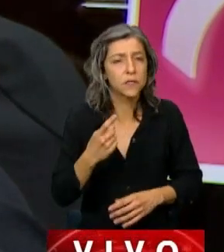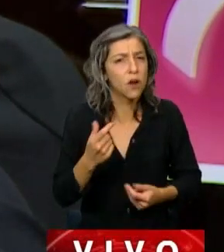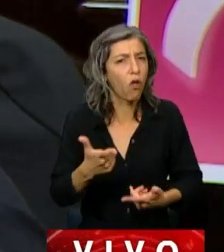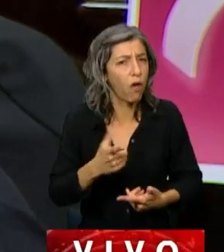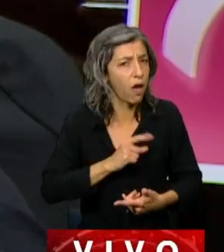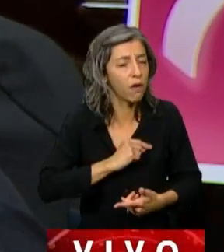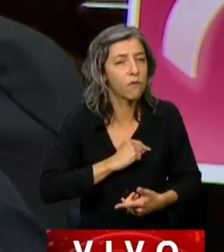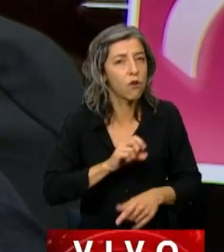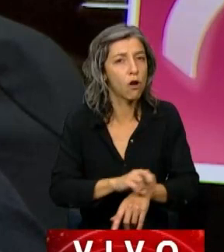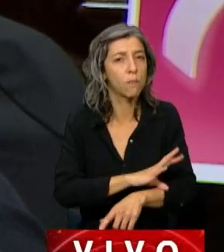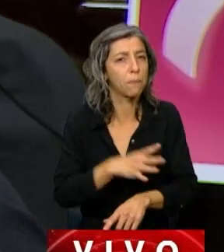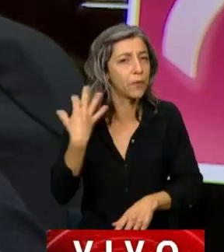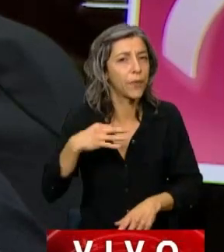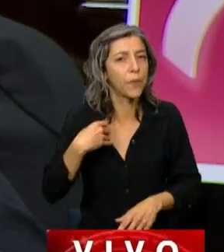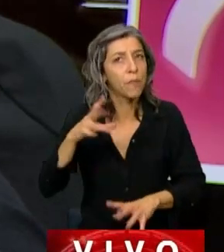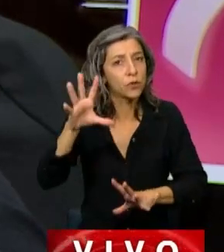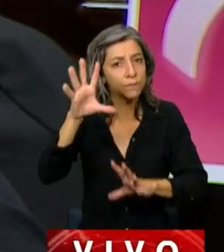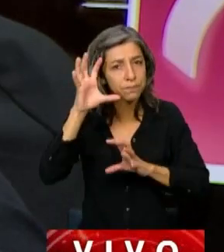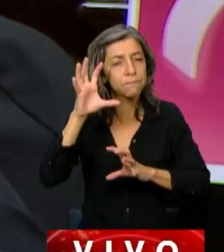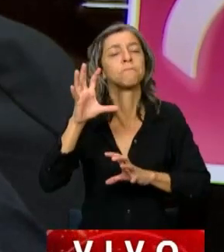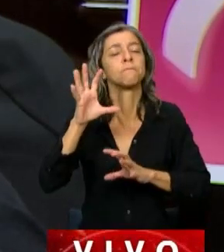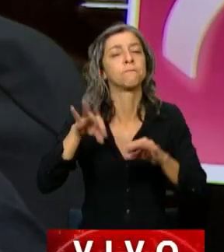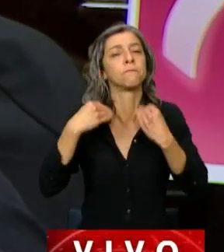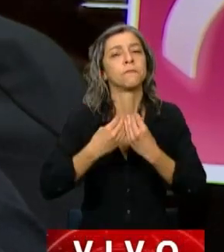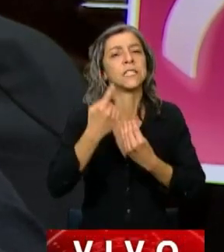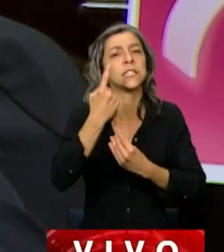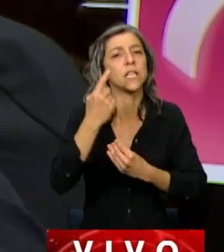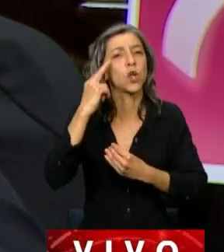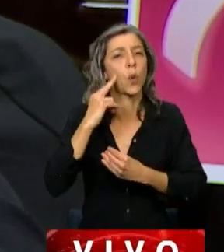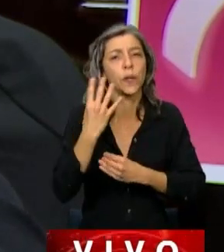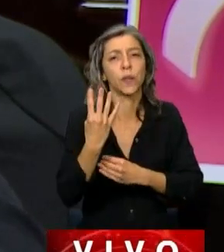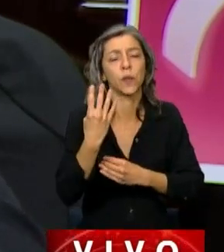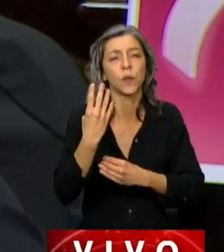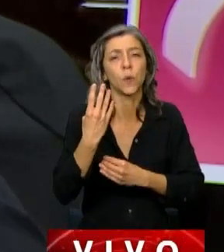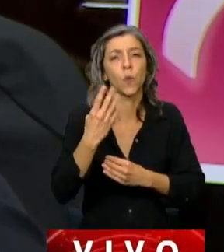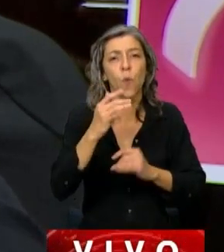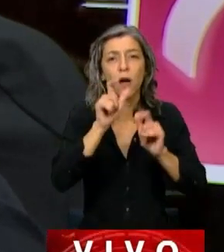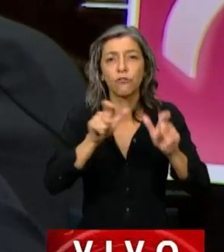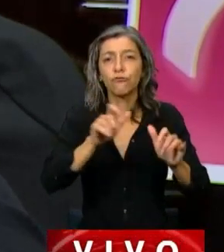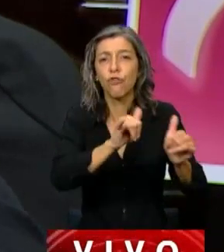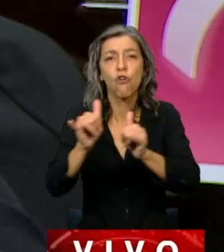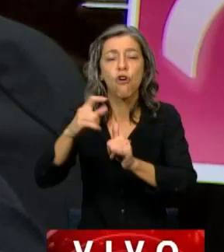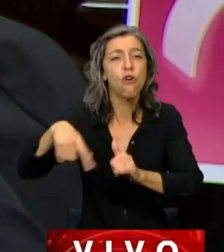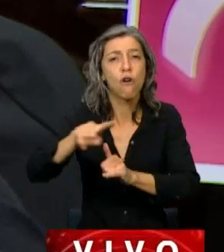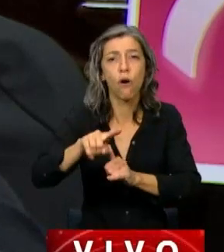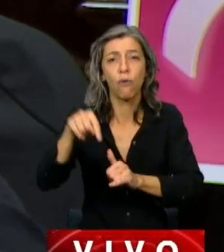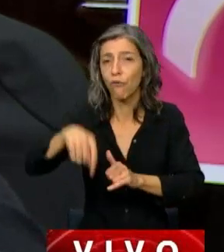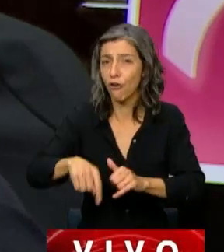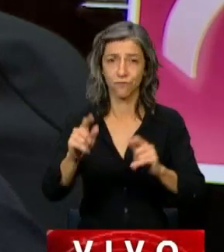recordar que hay 194 pibes que hoy no están, aunque estén en el recuerdo y sean el motor de esta